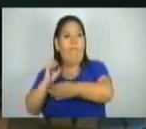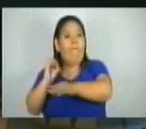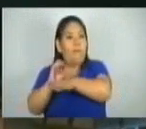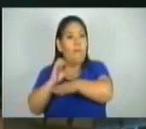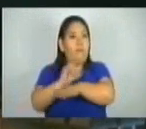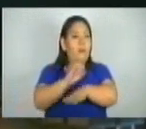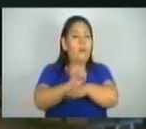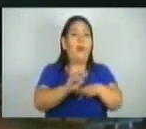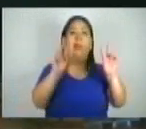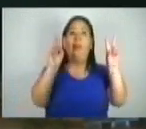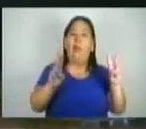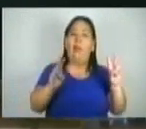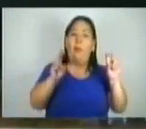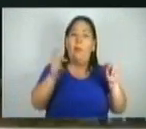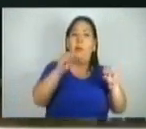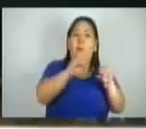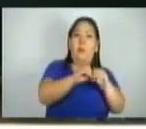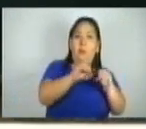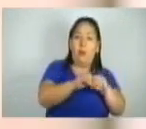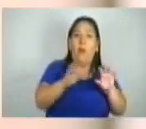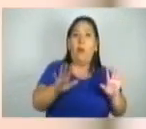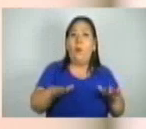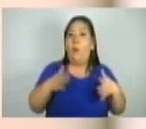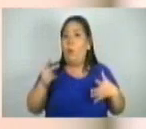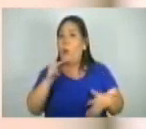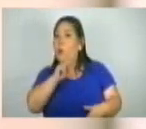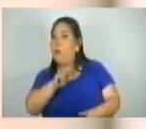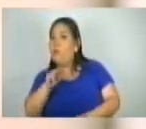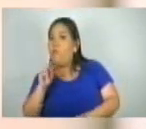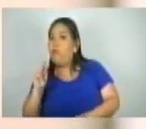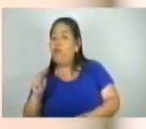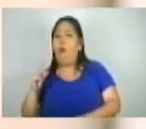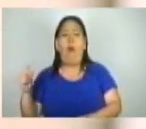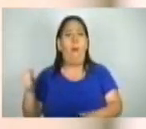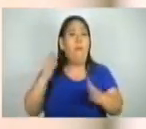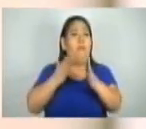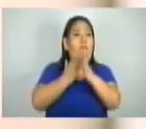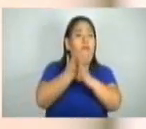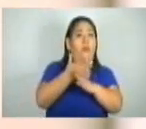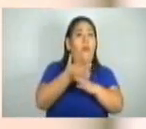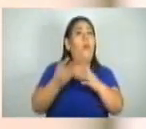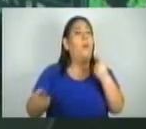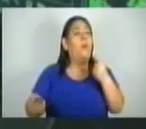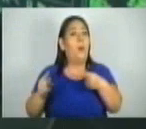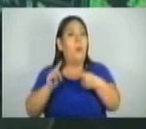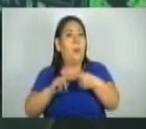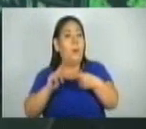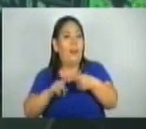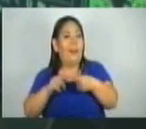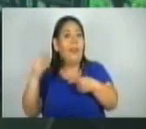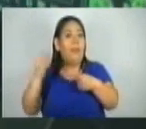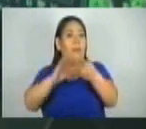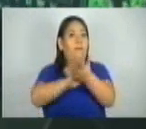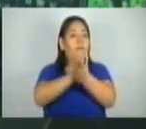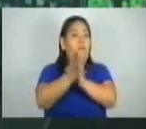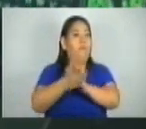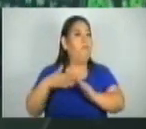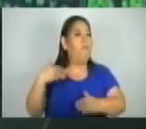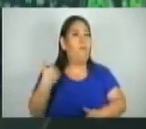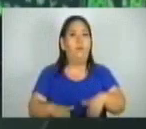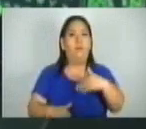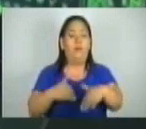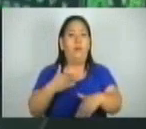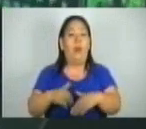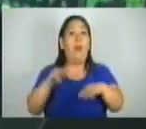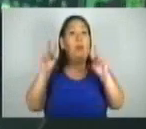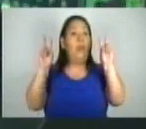la industria financiera ante el panorama de la sofisticación de los ciberataques uno de ellos la adopción de soluciones avanzadas de